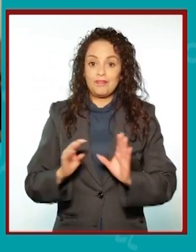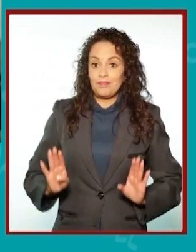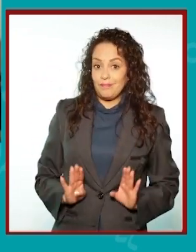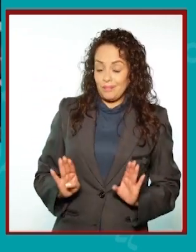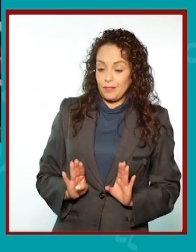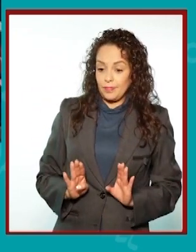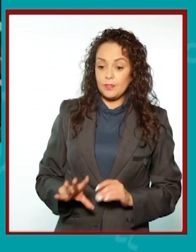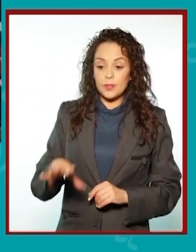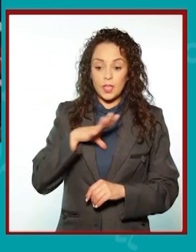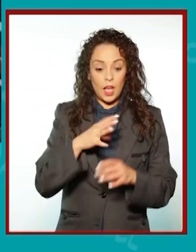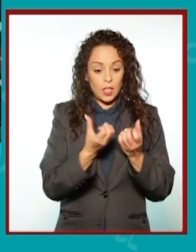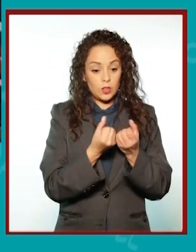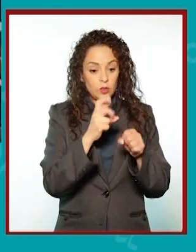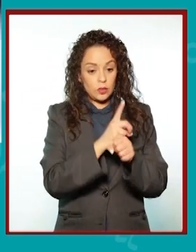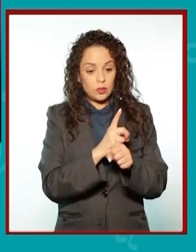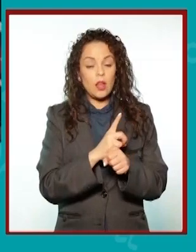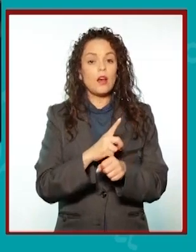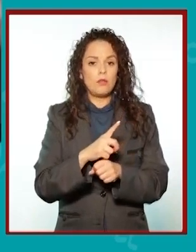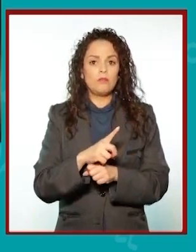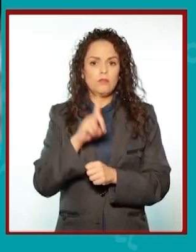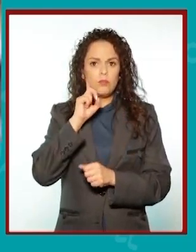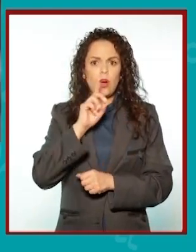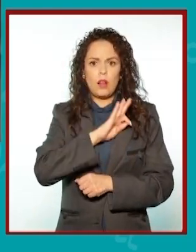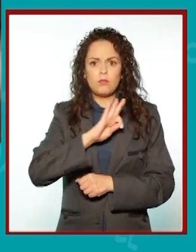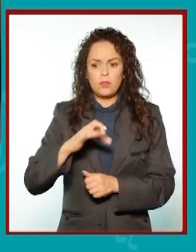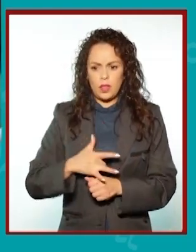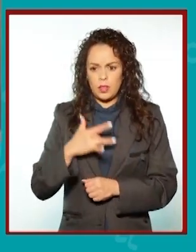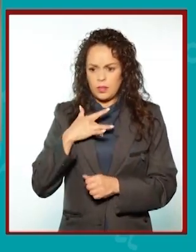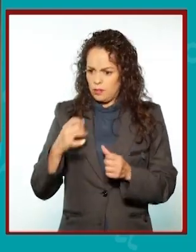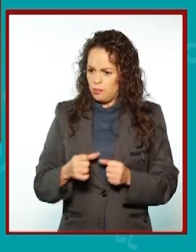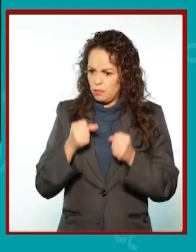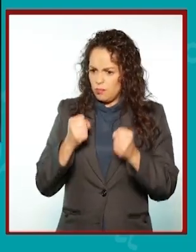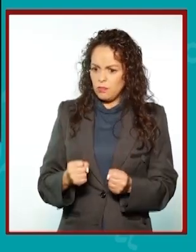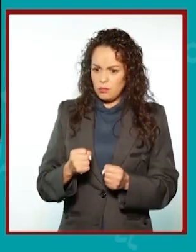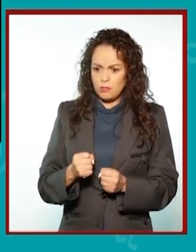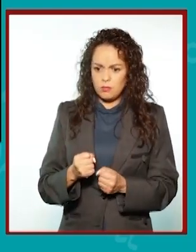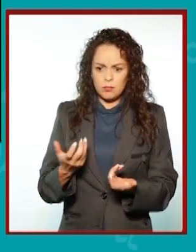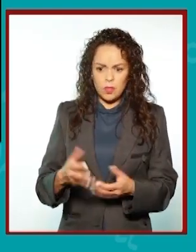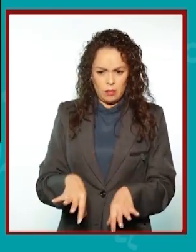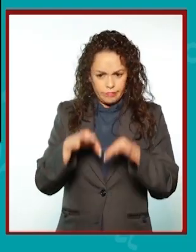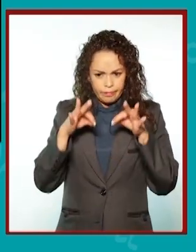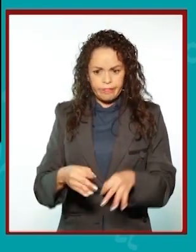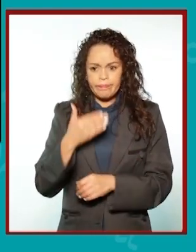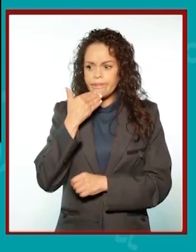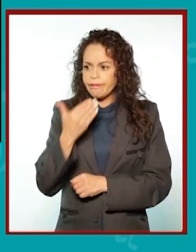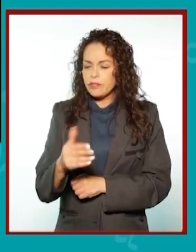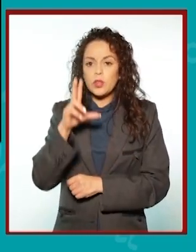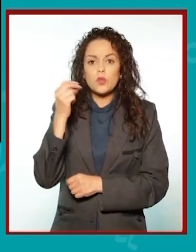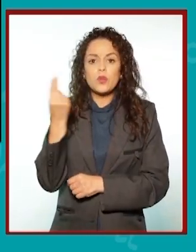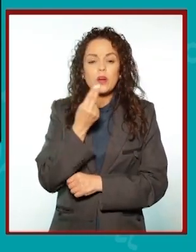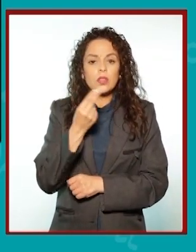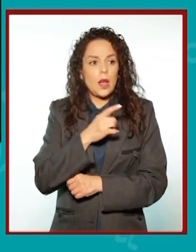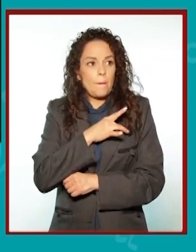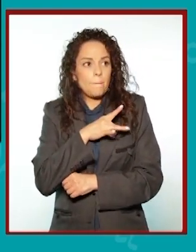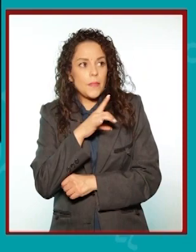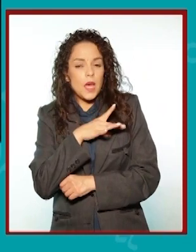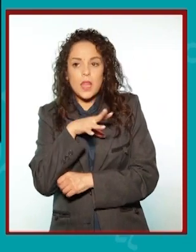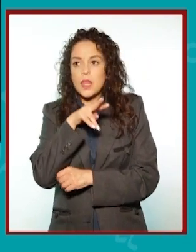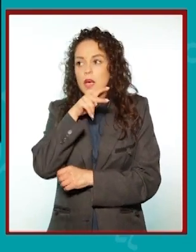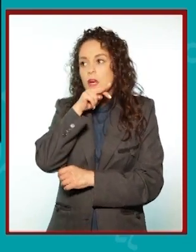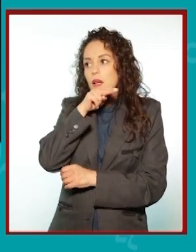vista político. Queremos ciudades donde las mujeres pueden sentirse seguras, pueden desarrollar su pleno